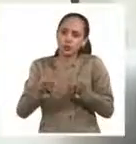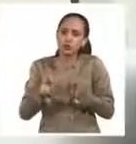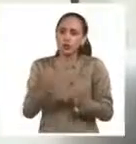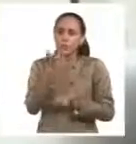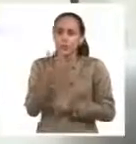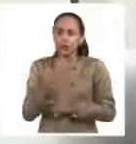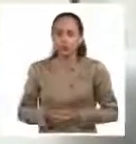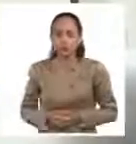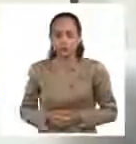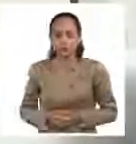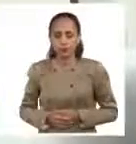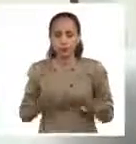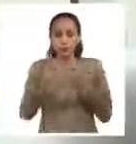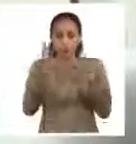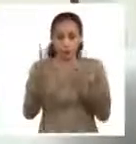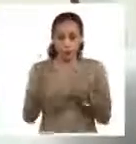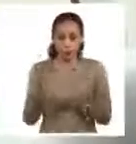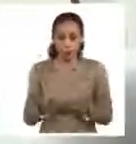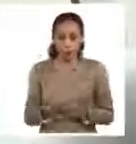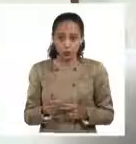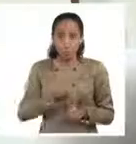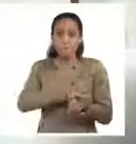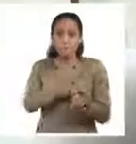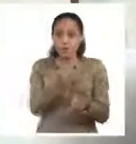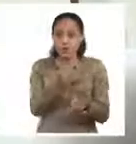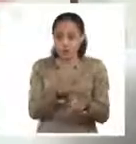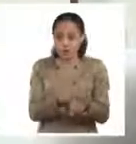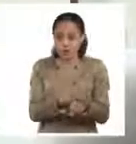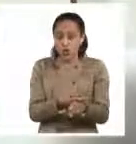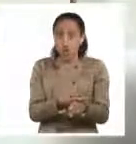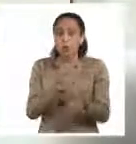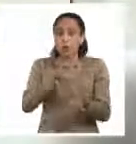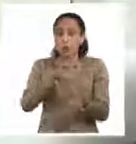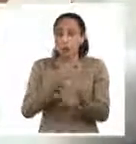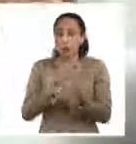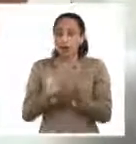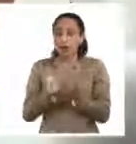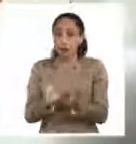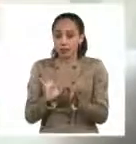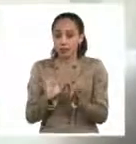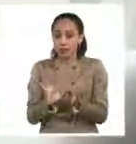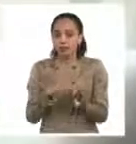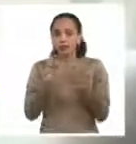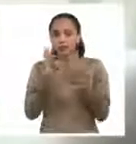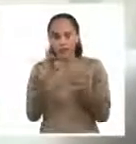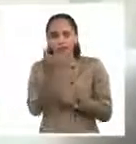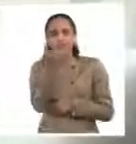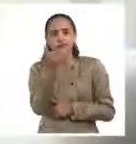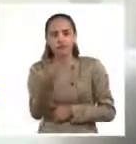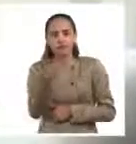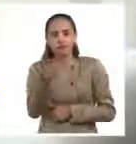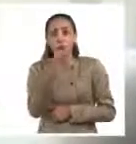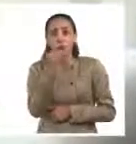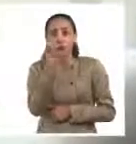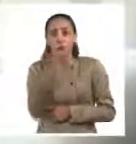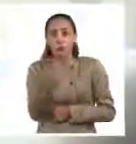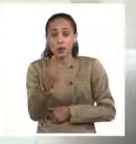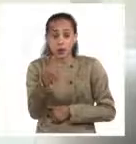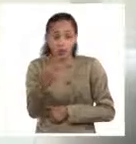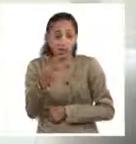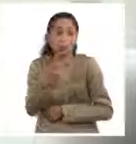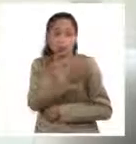otra parte, los resultados de prevención de la enfermedad severa son muy altos. Ustedes pueden ver ahí que el esquema de 3 dosis tiene